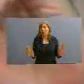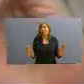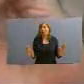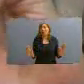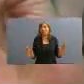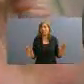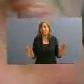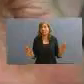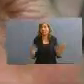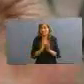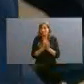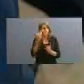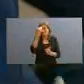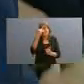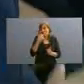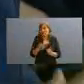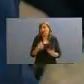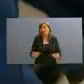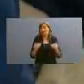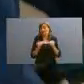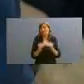con lo que establece la Constitución.